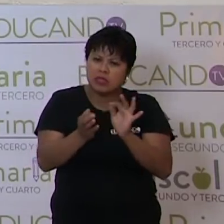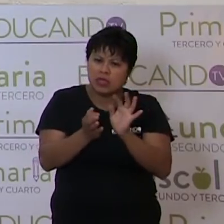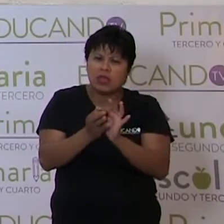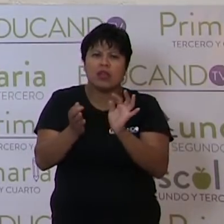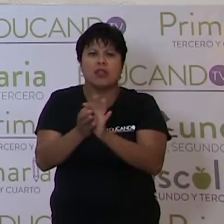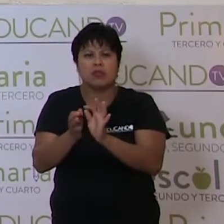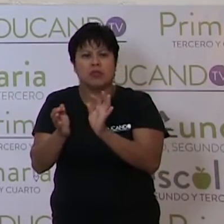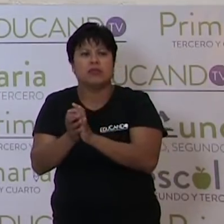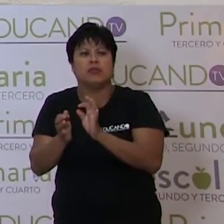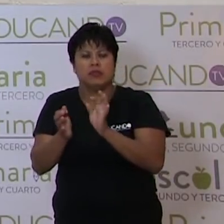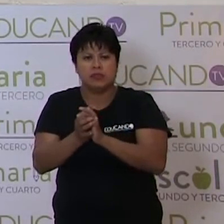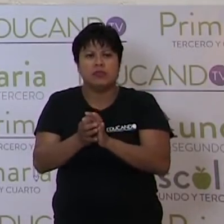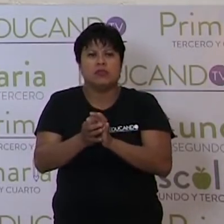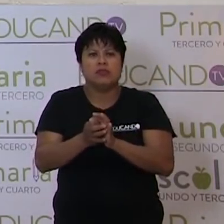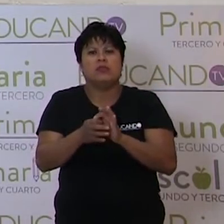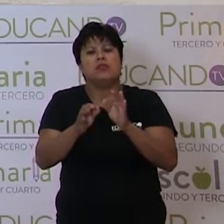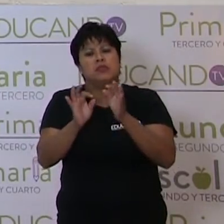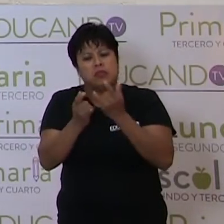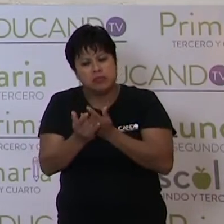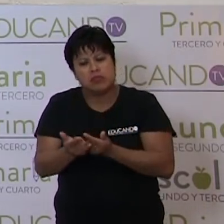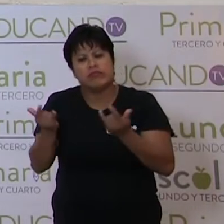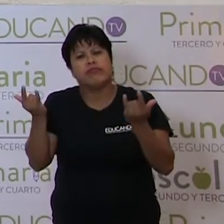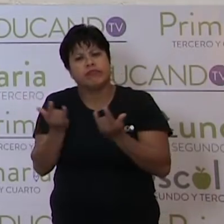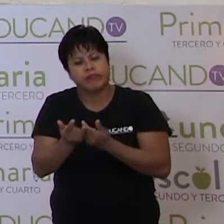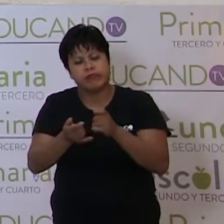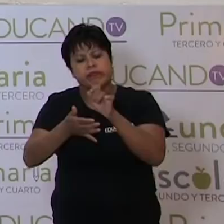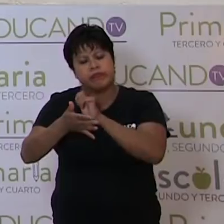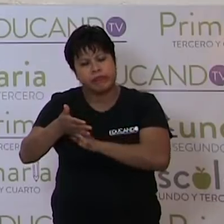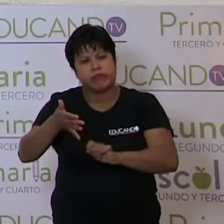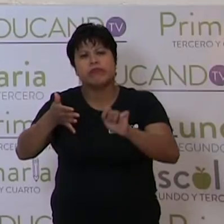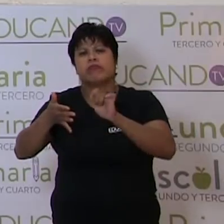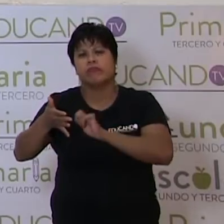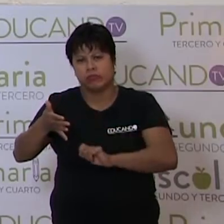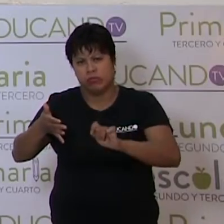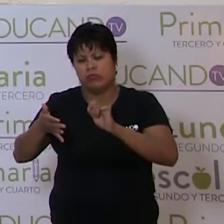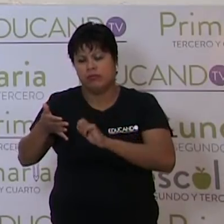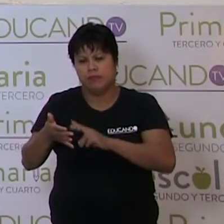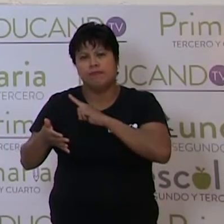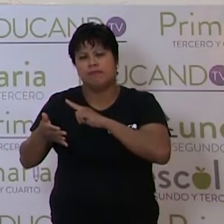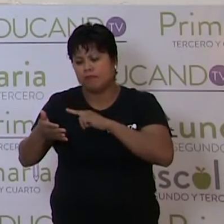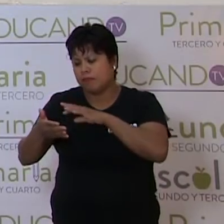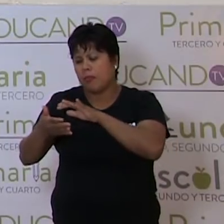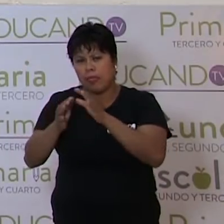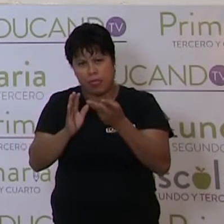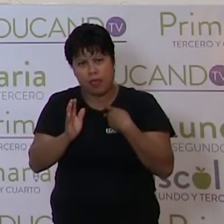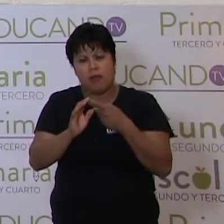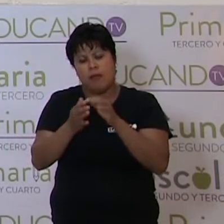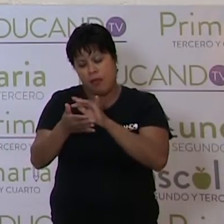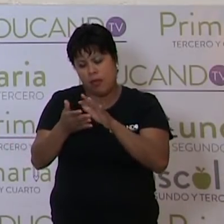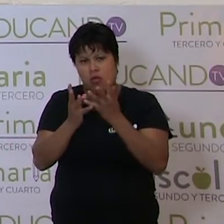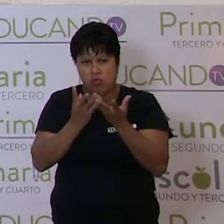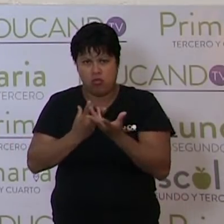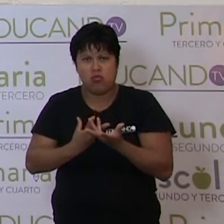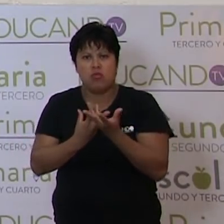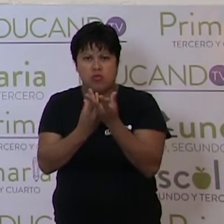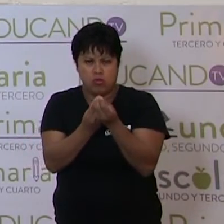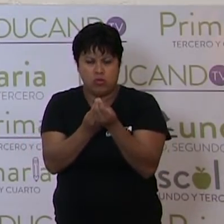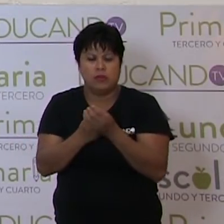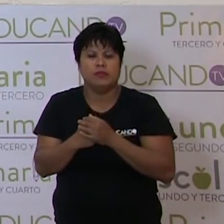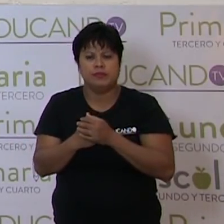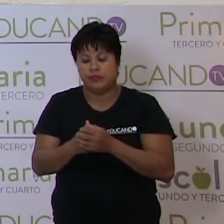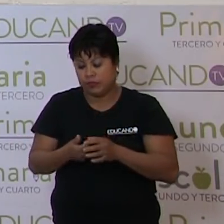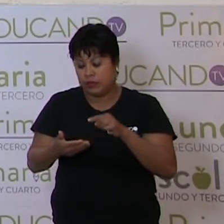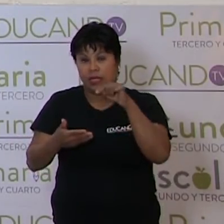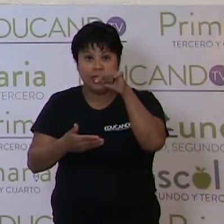contando, ¿sí? Ir narrando. Pongan mucha atención. Vamos a leer juntos. Dice así: